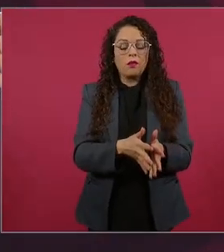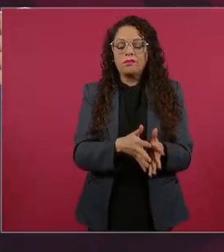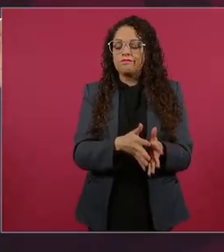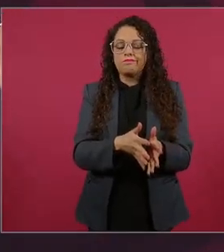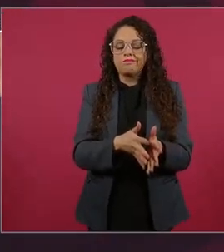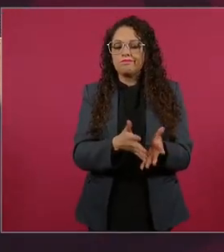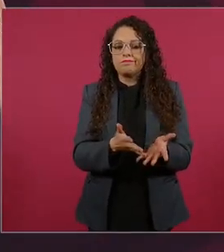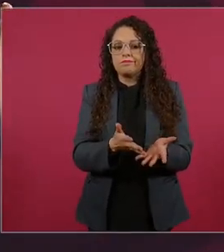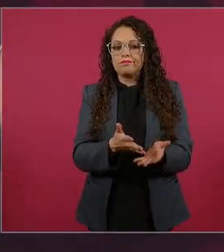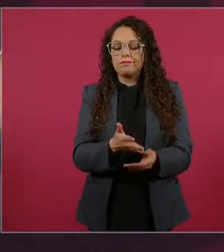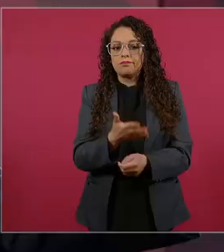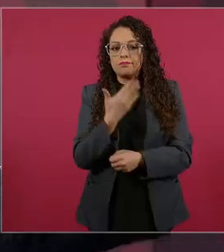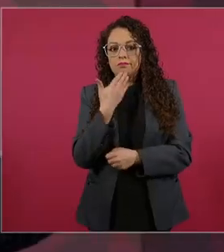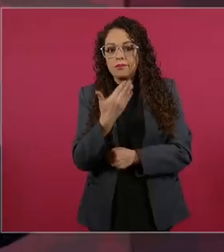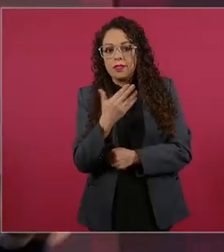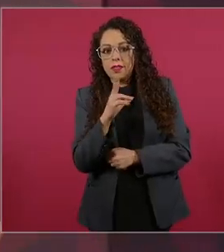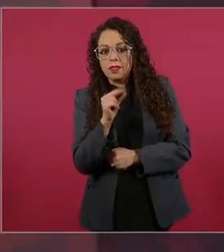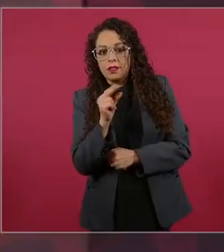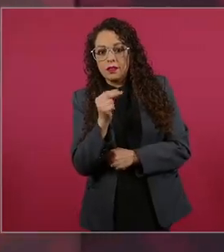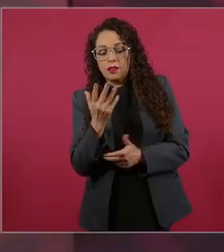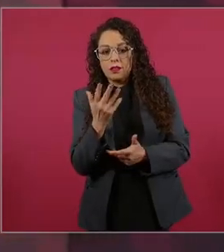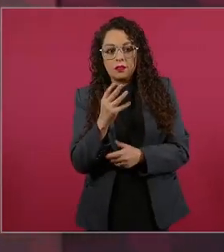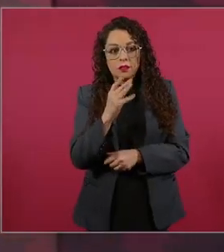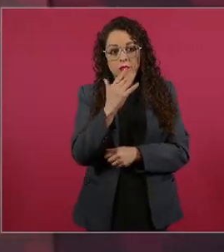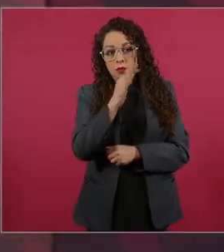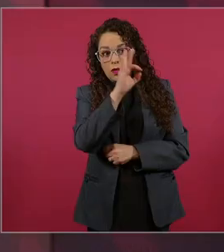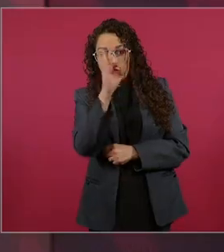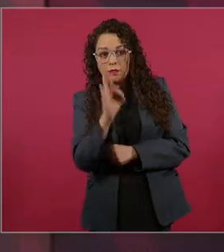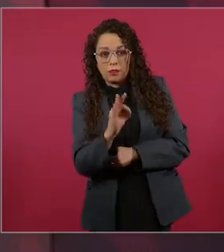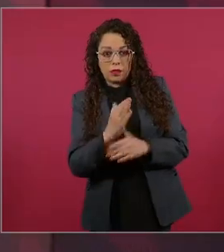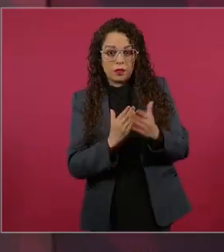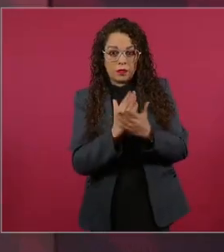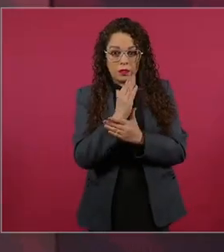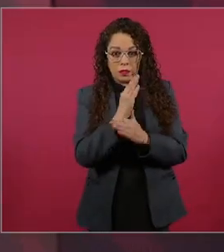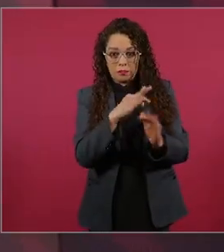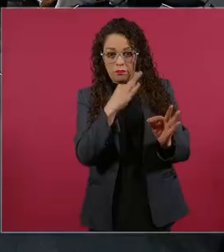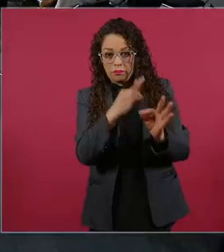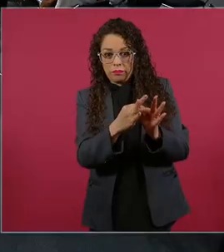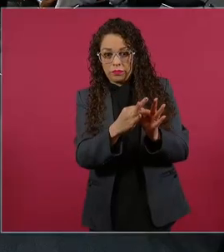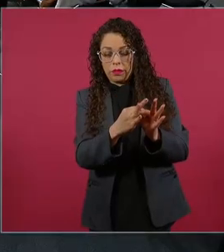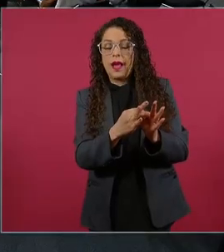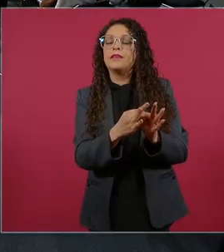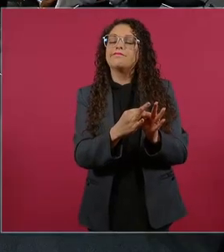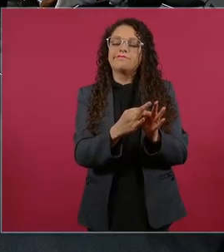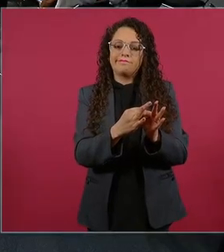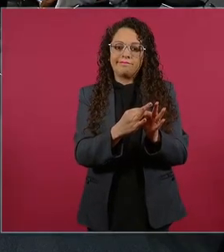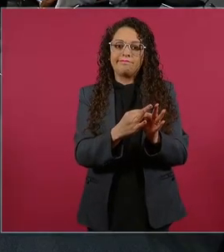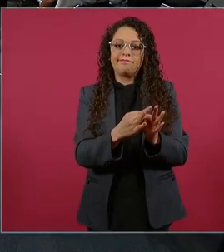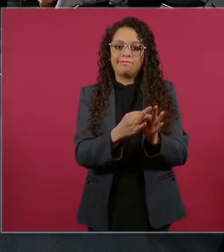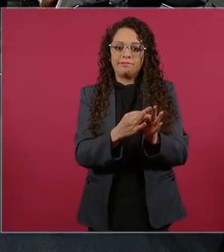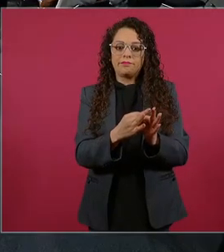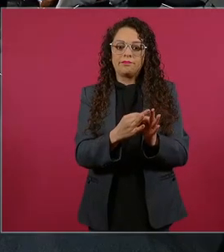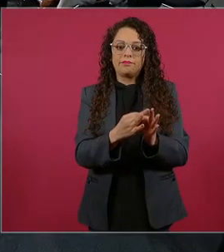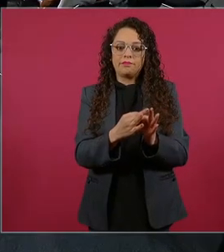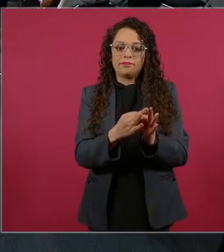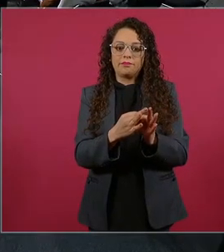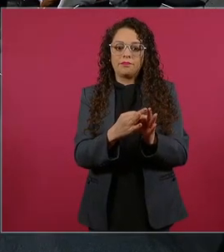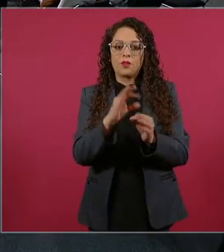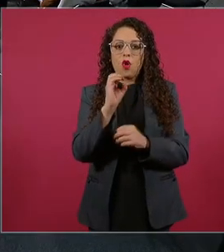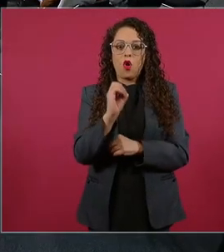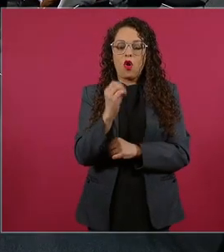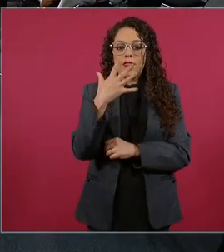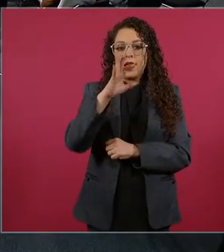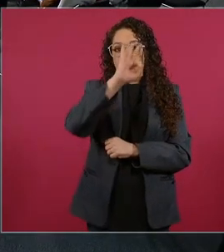¿No se llega al 50%, o no se pasa al 50%, o no se gana con un margen de más